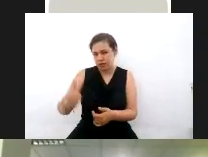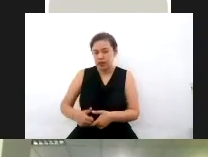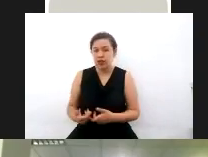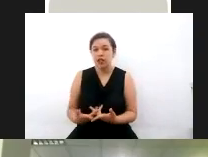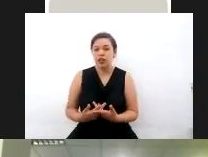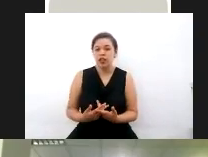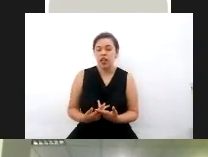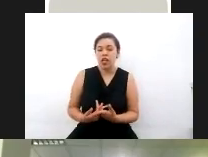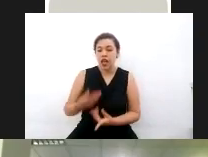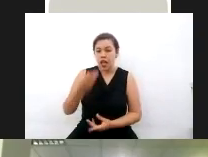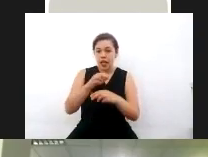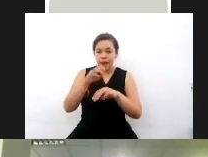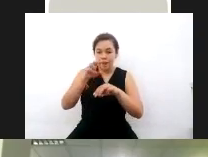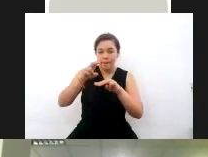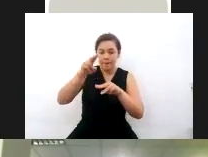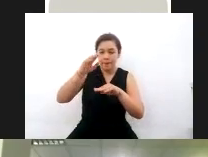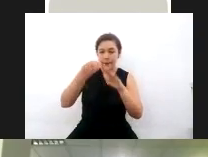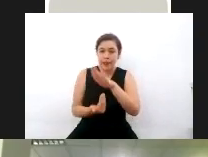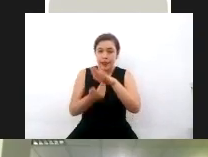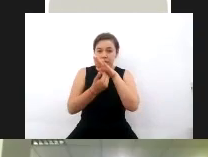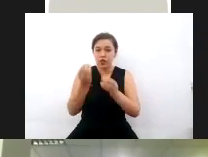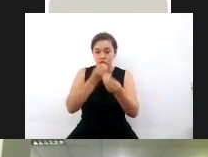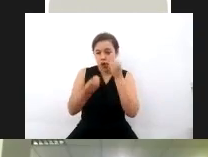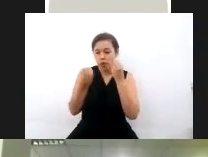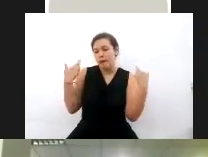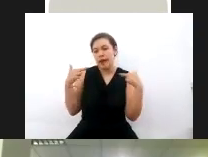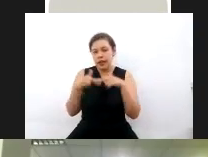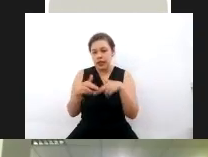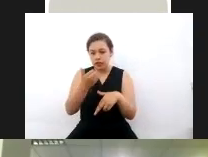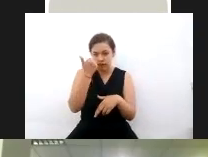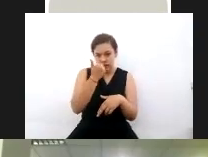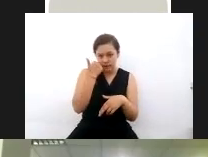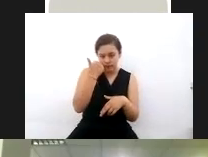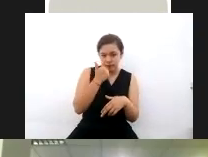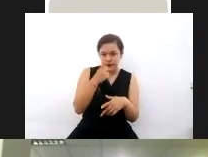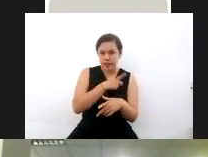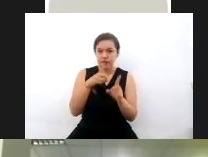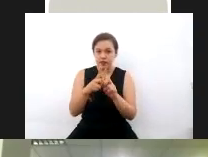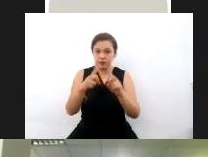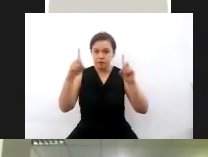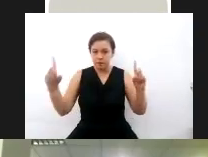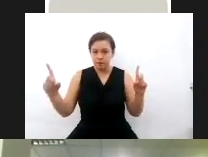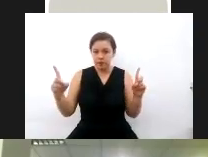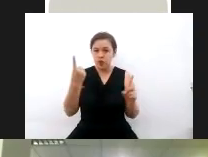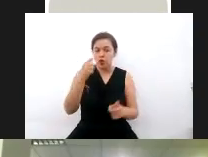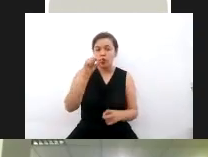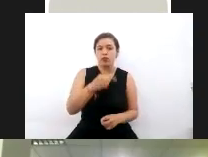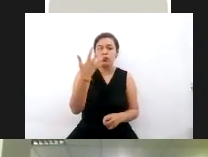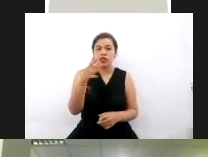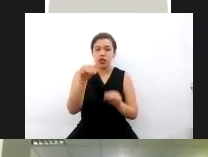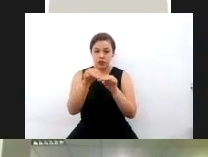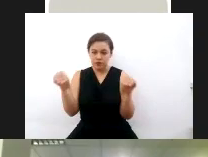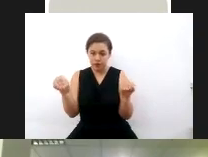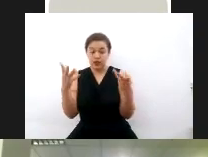las mesas en las que comen tanto los alumnos como los maestros deben de tener la sana distancia de 1,5 metros. Hay